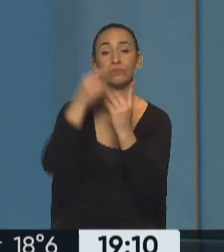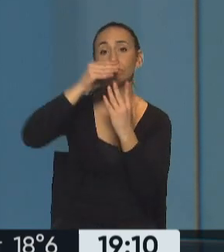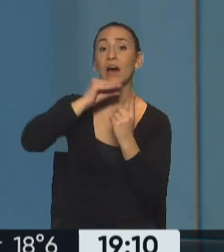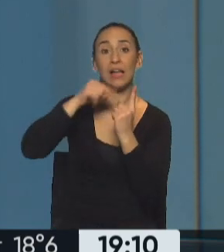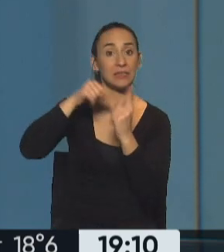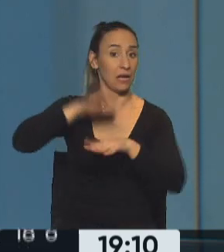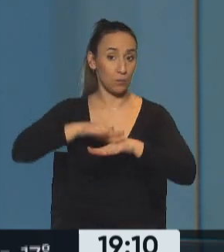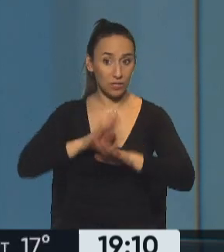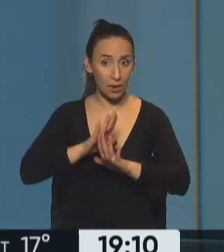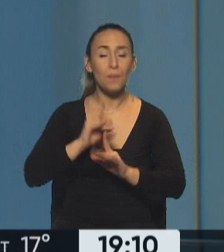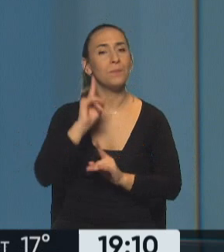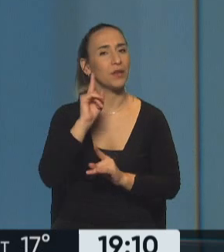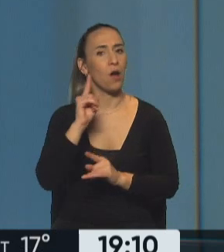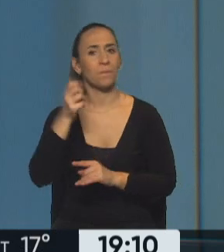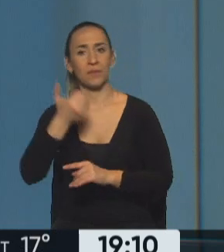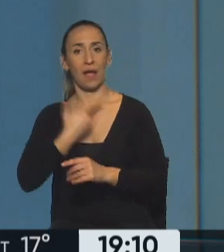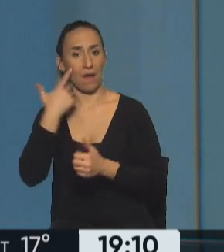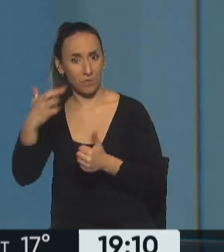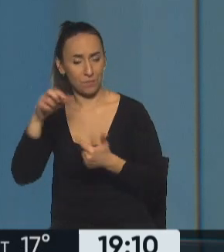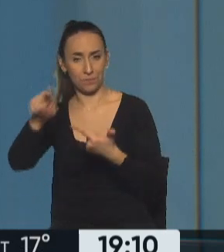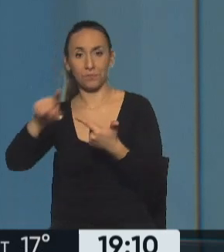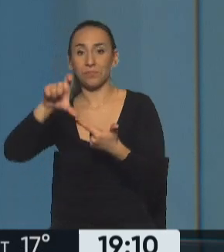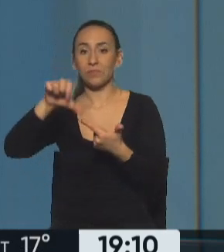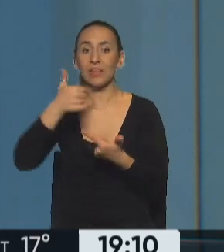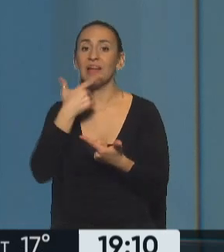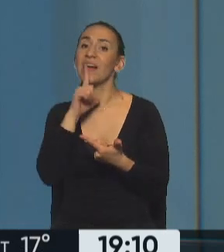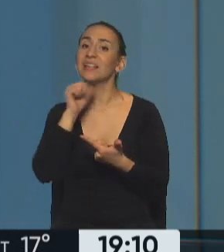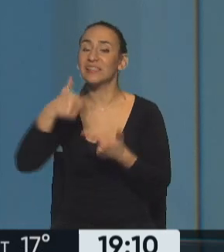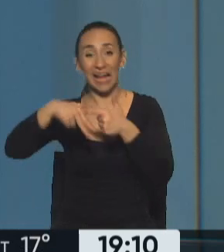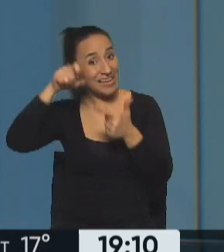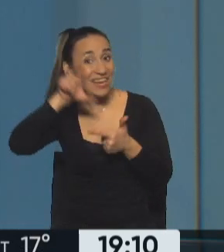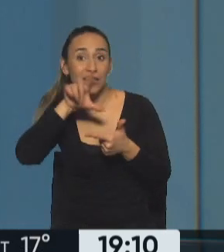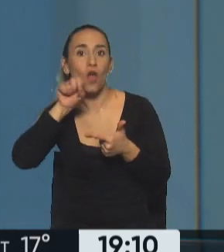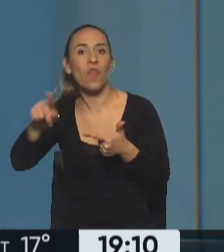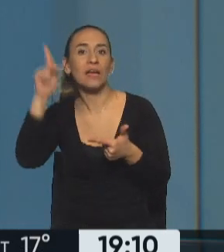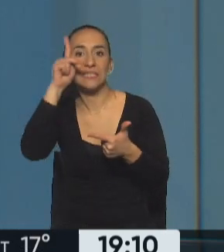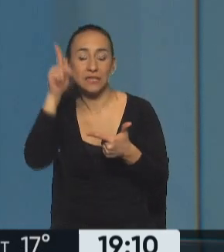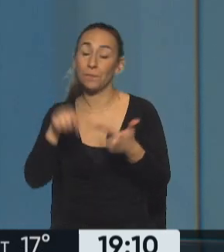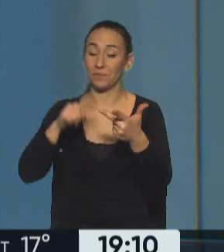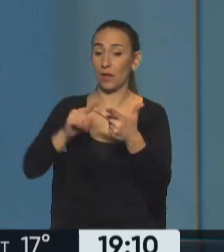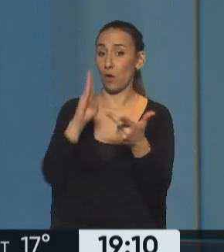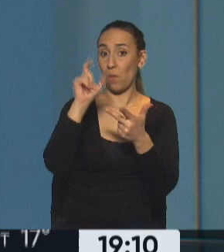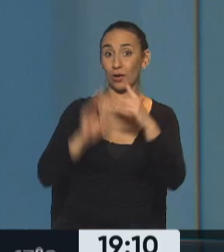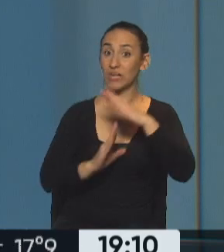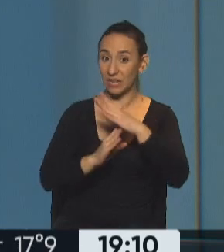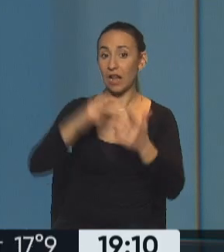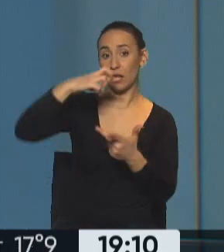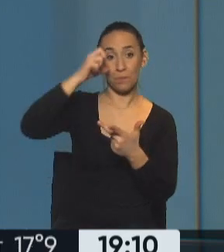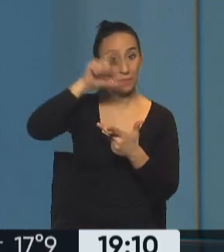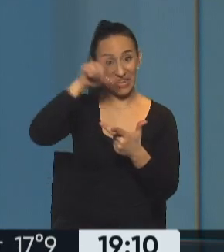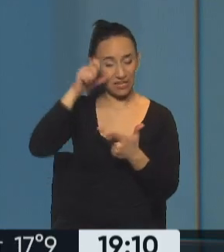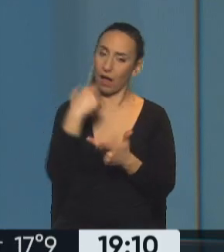no están en su poder. Digamos, la AFIP, Carlos Castañeto, kirchnerista, y Banco Central, al menos hasta el momento, Miguel Pelle,